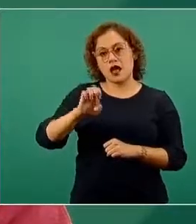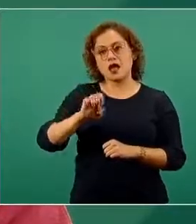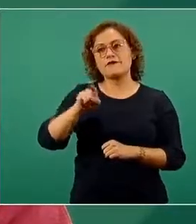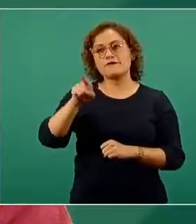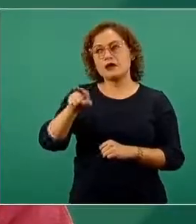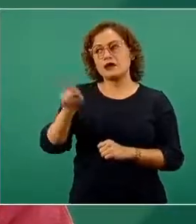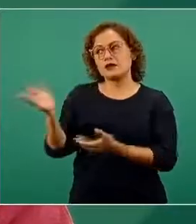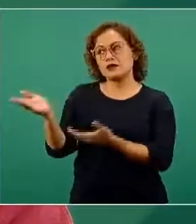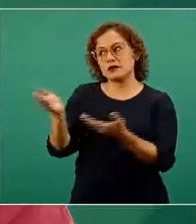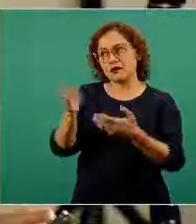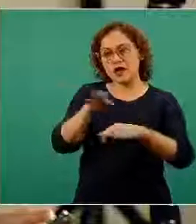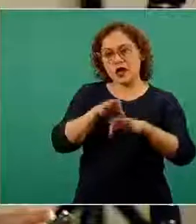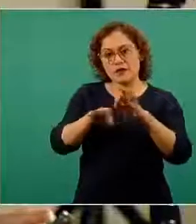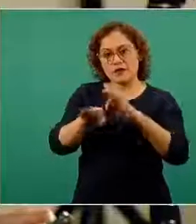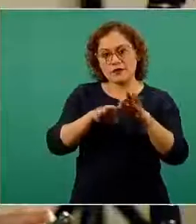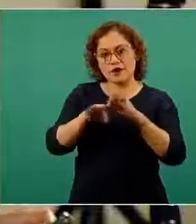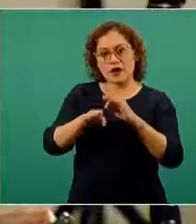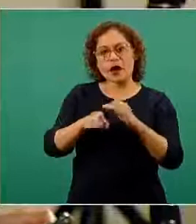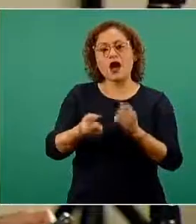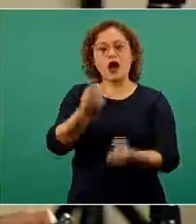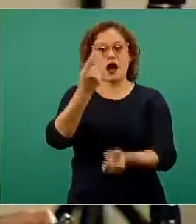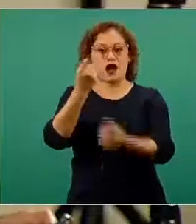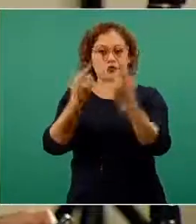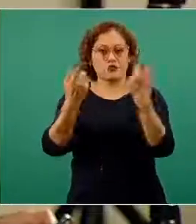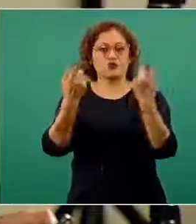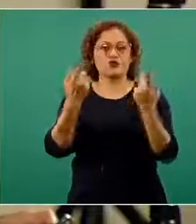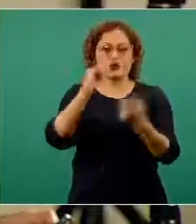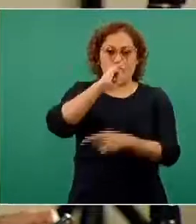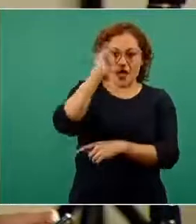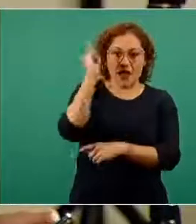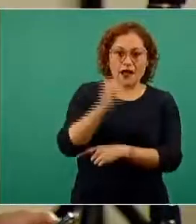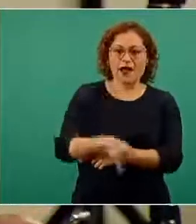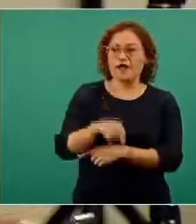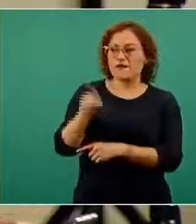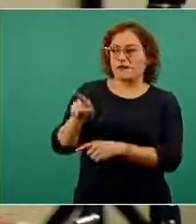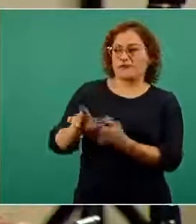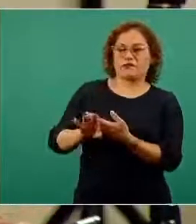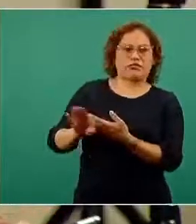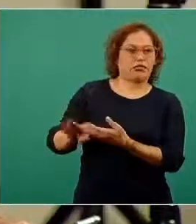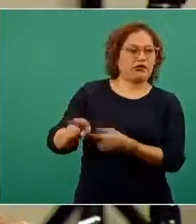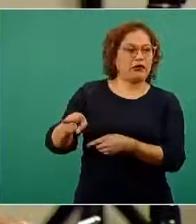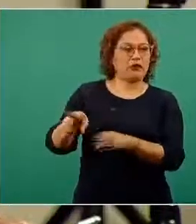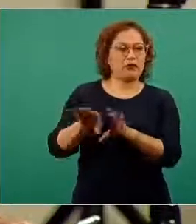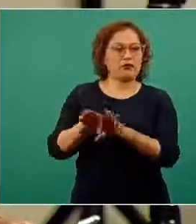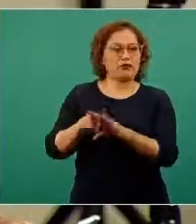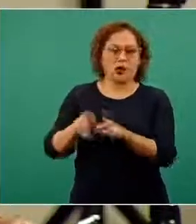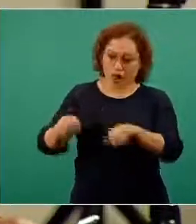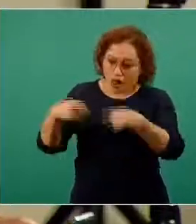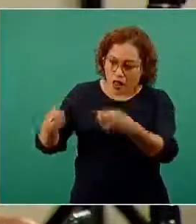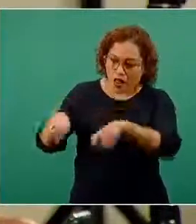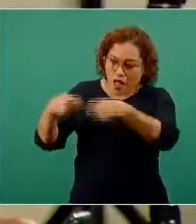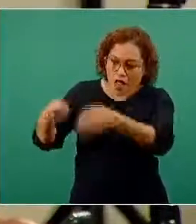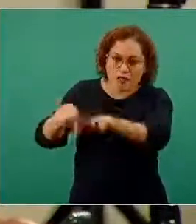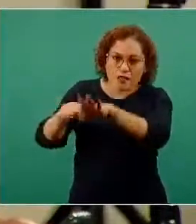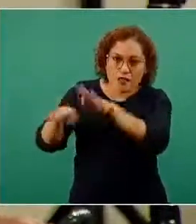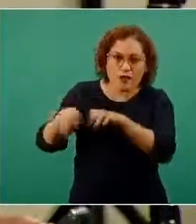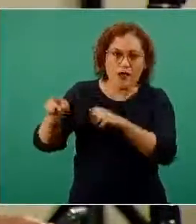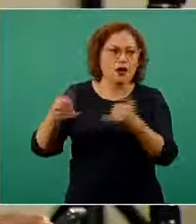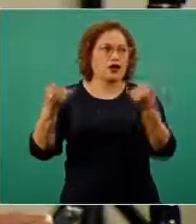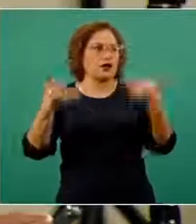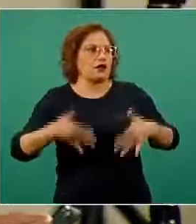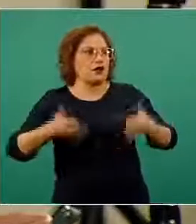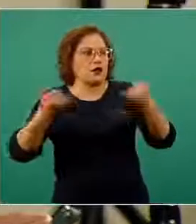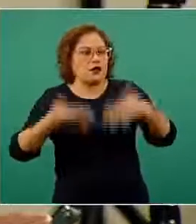trabajo, sus jefes inmediatos le empiezan a asignar más trabajo y le empiezan a hacer como hostigamiento laboral para finalmente acabarlo corriendo. A él no lo han